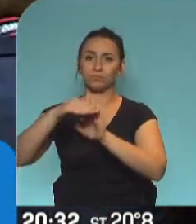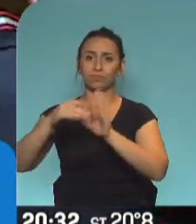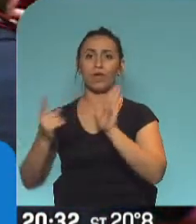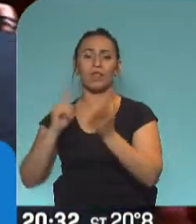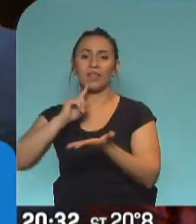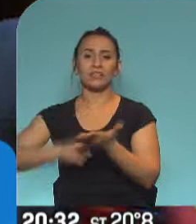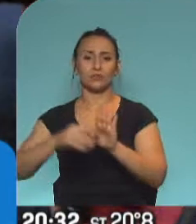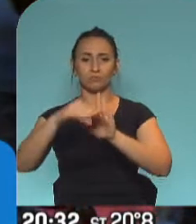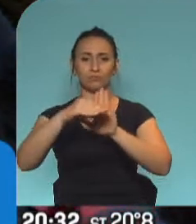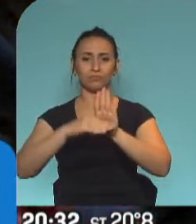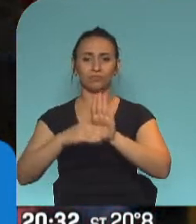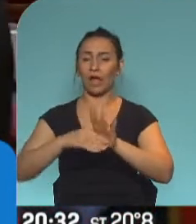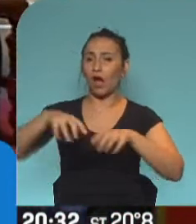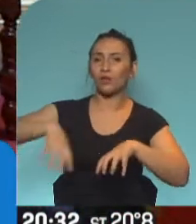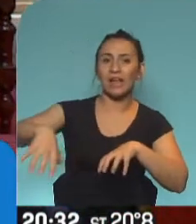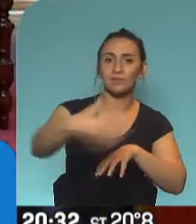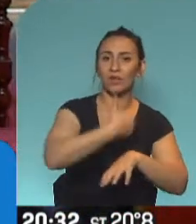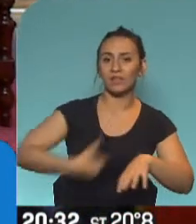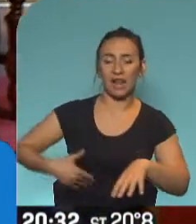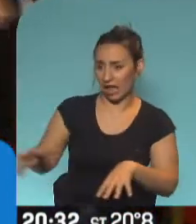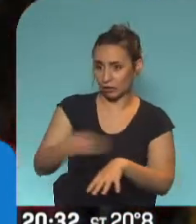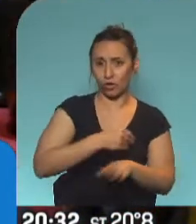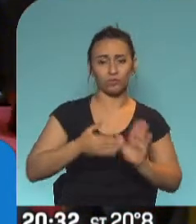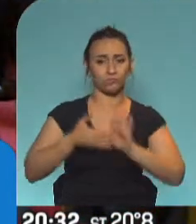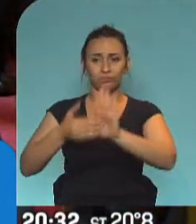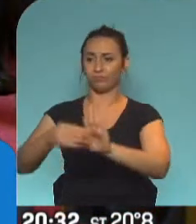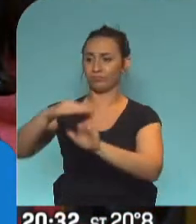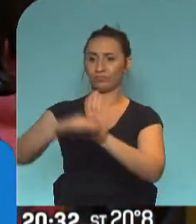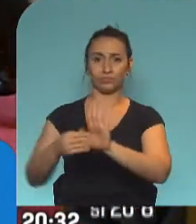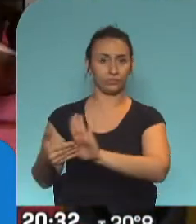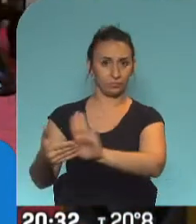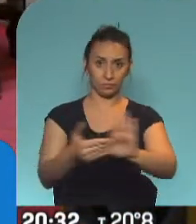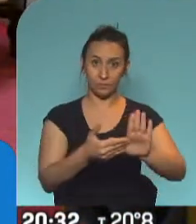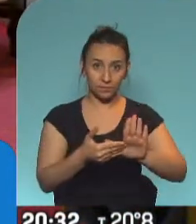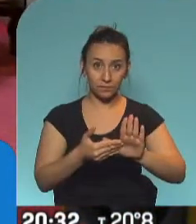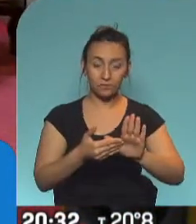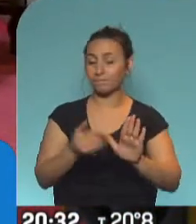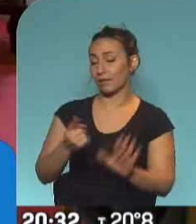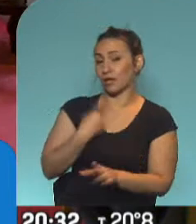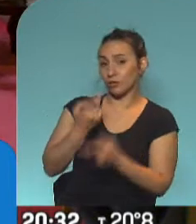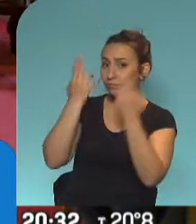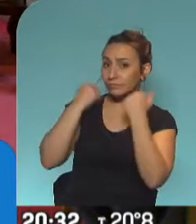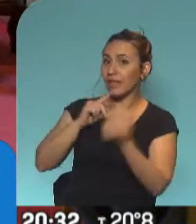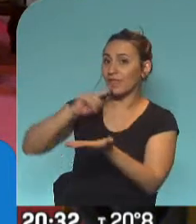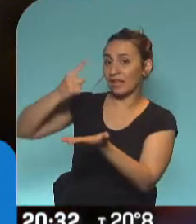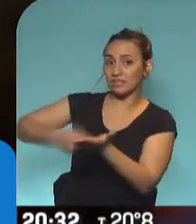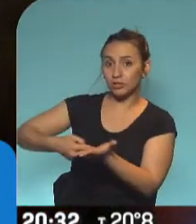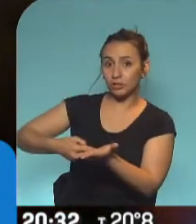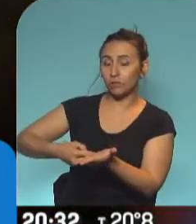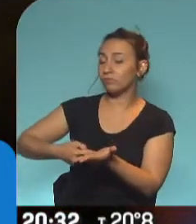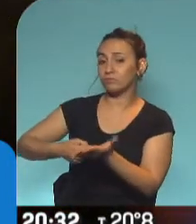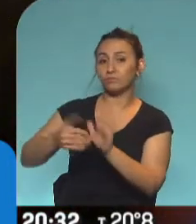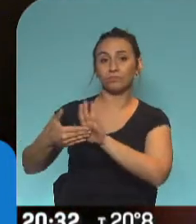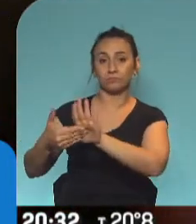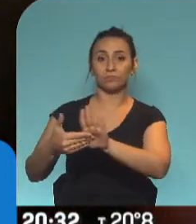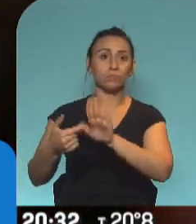organismos del Estado y que tenemos que tratar, de ahora en más, como bien dice usted, las decisiones van a ser en torno a este fallo